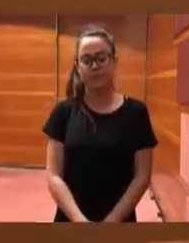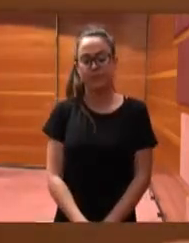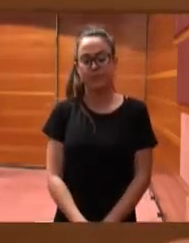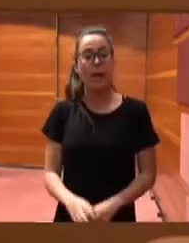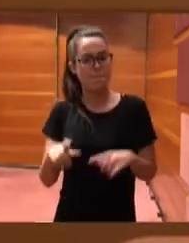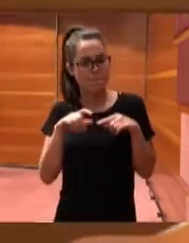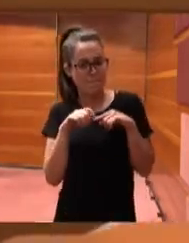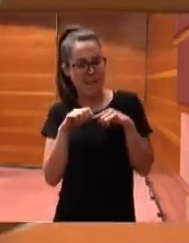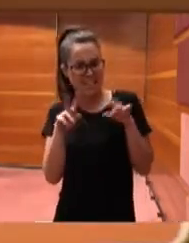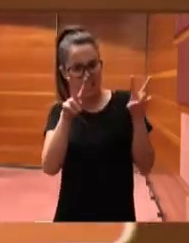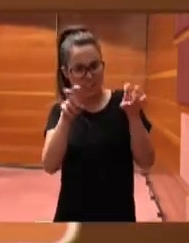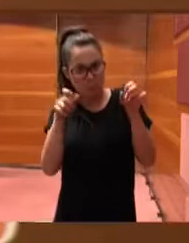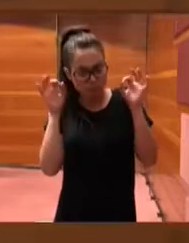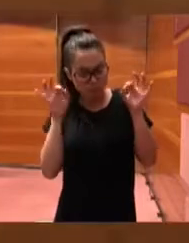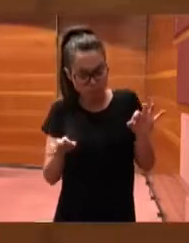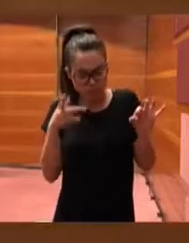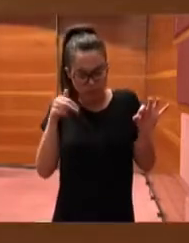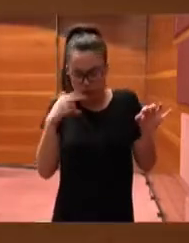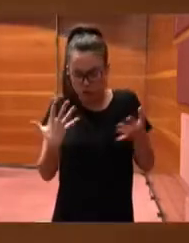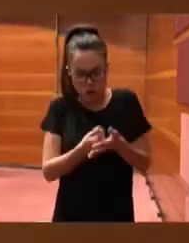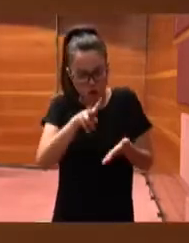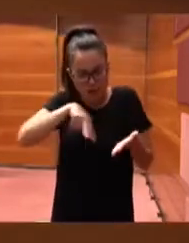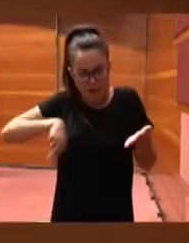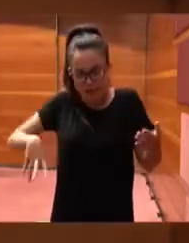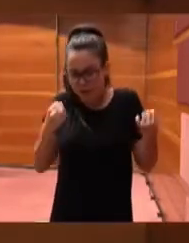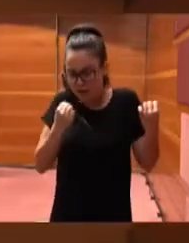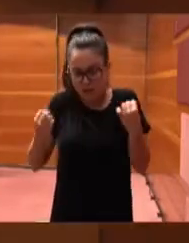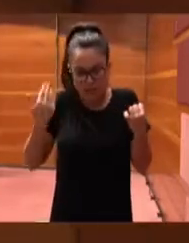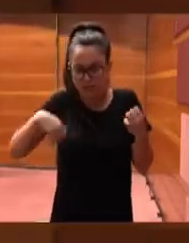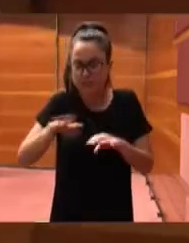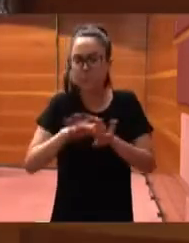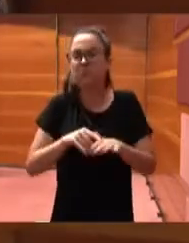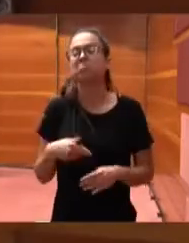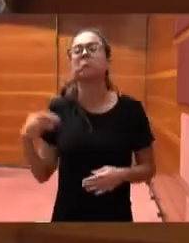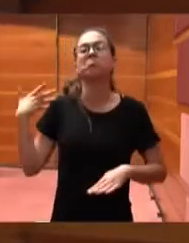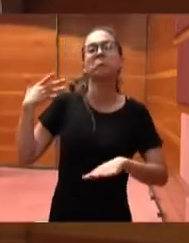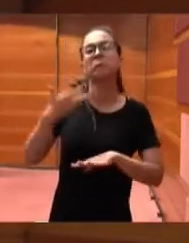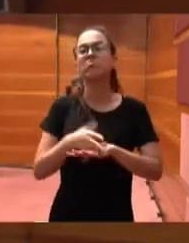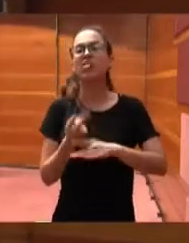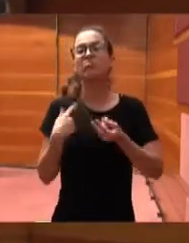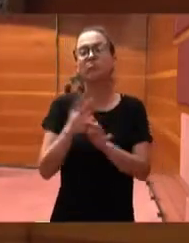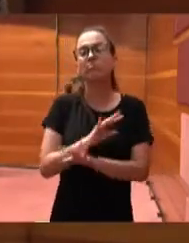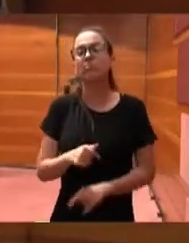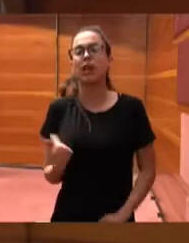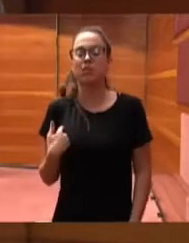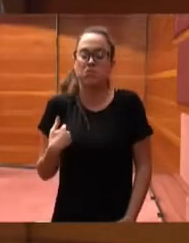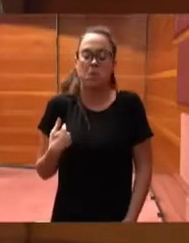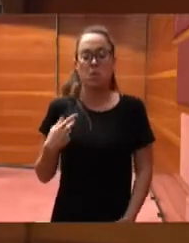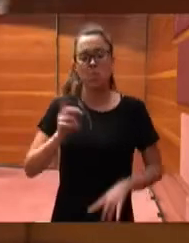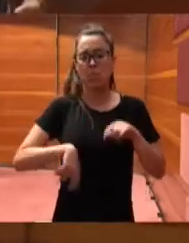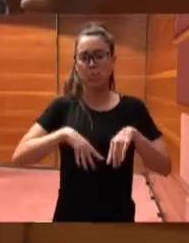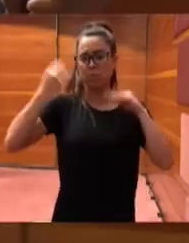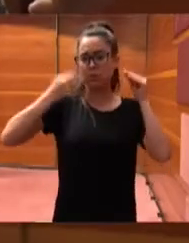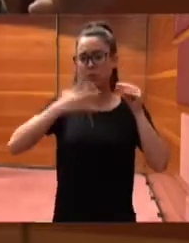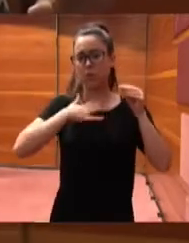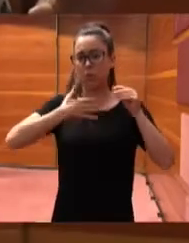esa materia, y como lo he leído todo, bueno, pues voy y tomo decisiones en función de mi intuición. A mí no